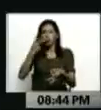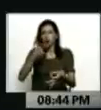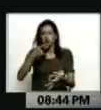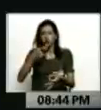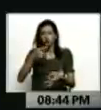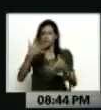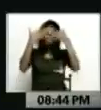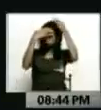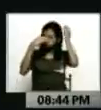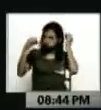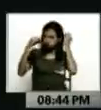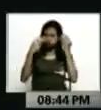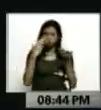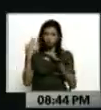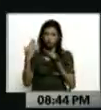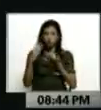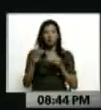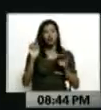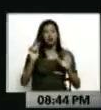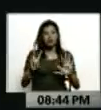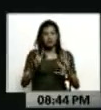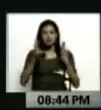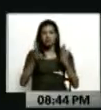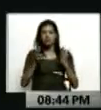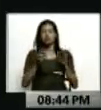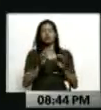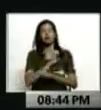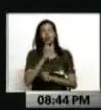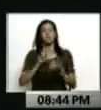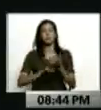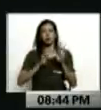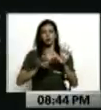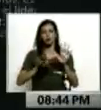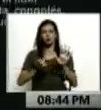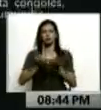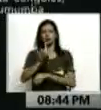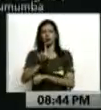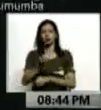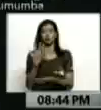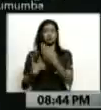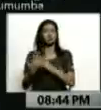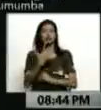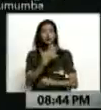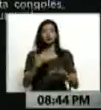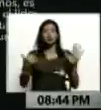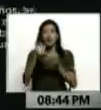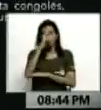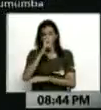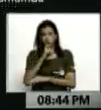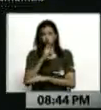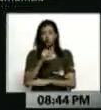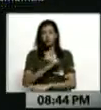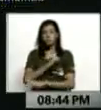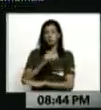abogado político y diplomático venezolano 17 de enero de 1961 hace 56 años es